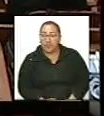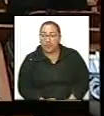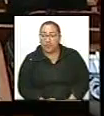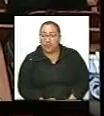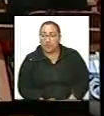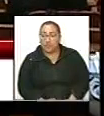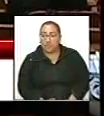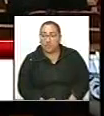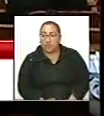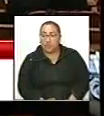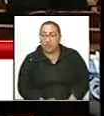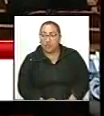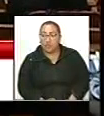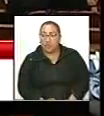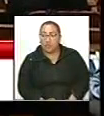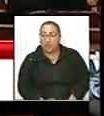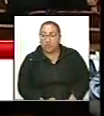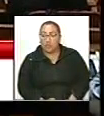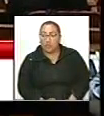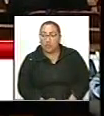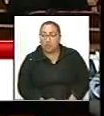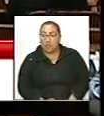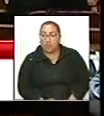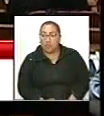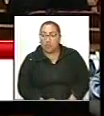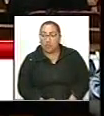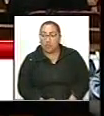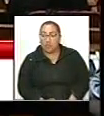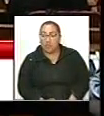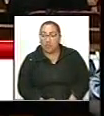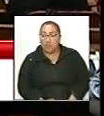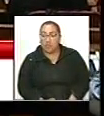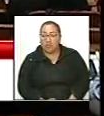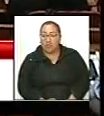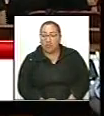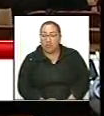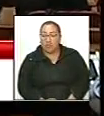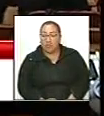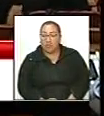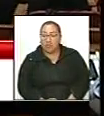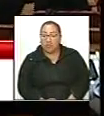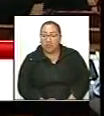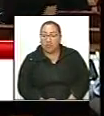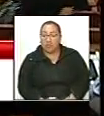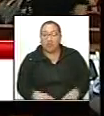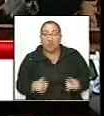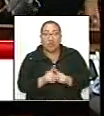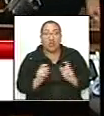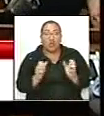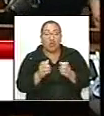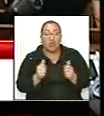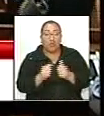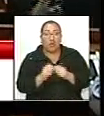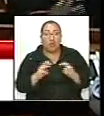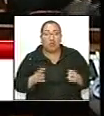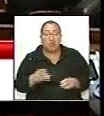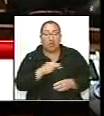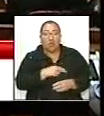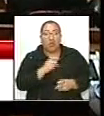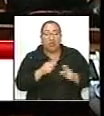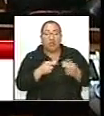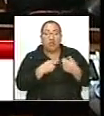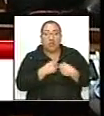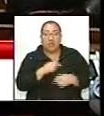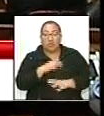señora viceministra de Poblaciones Vulnerables, Cecilia Aldave Ruiz. También nos acompaña en la mesa de honor representantes